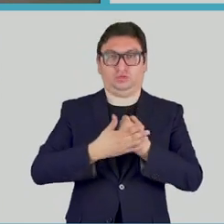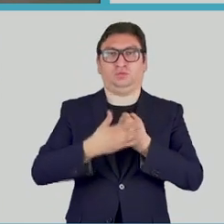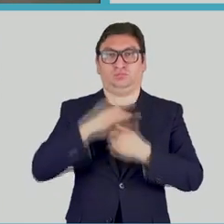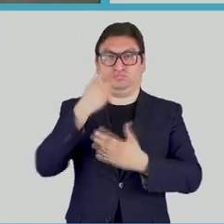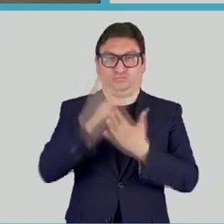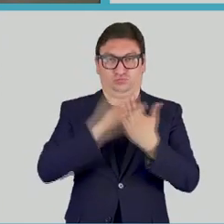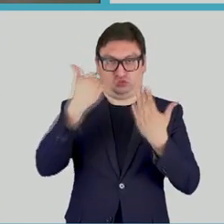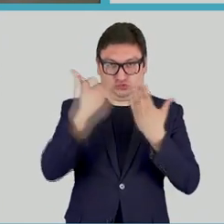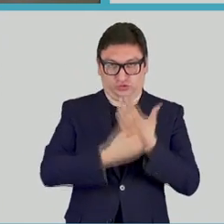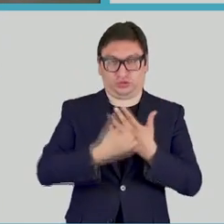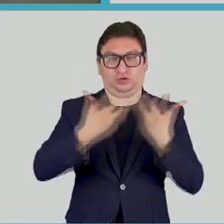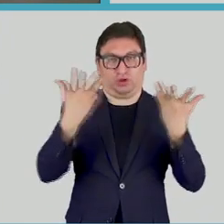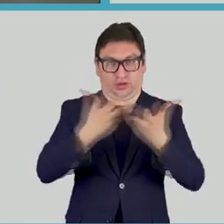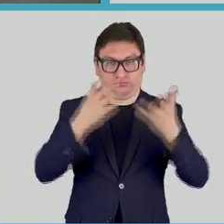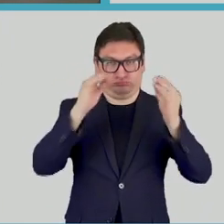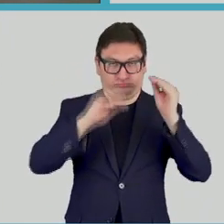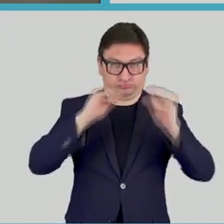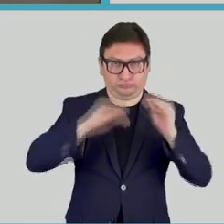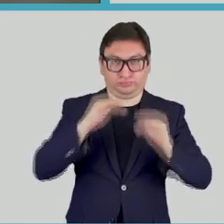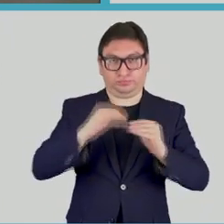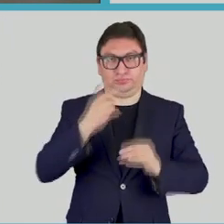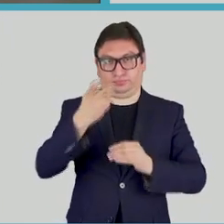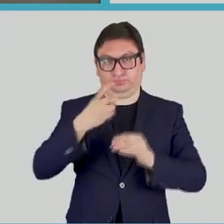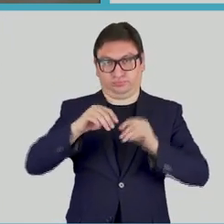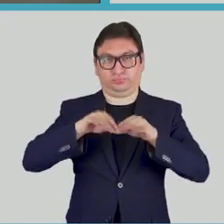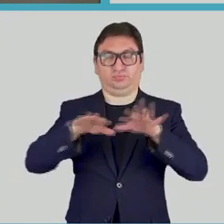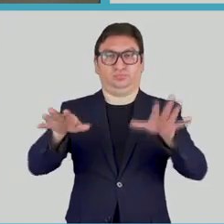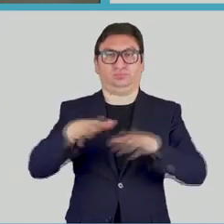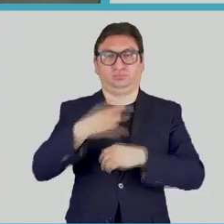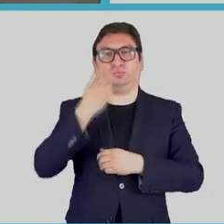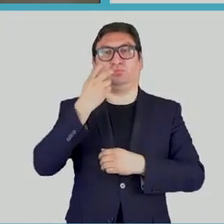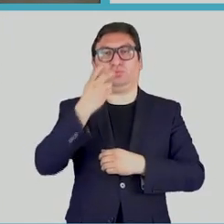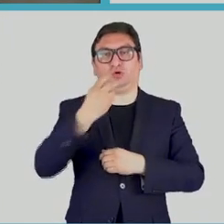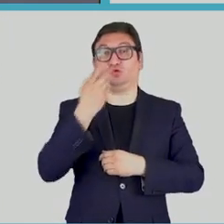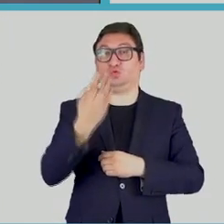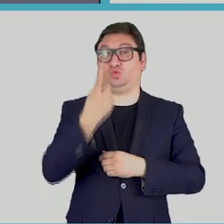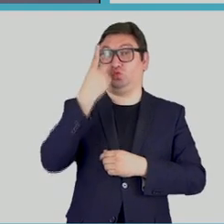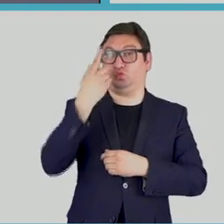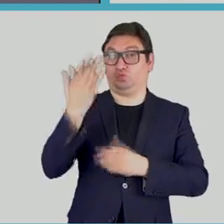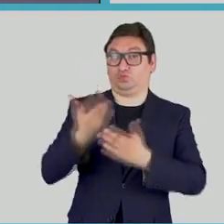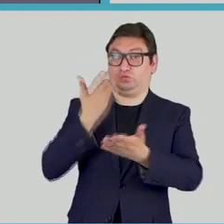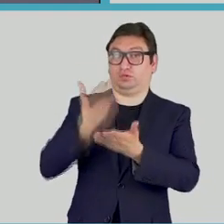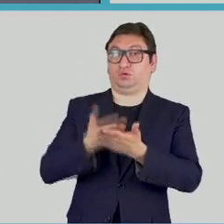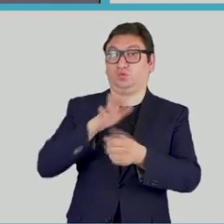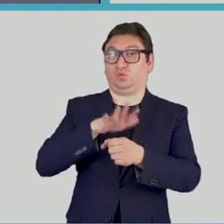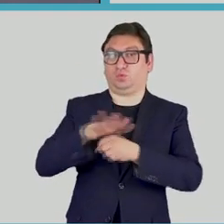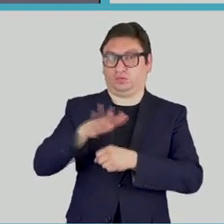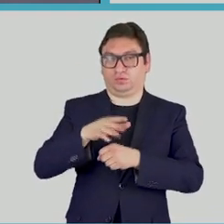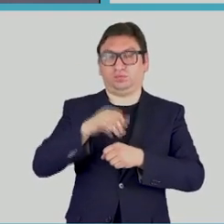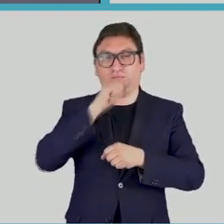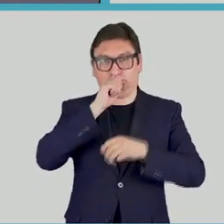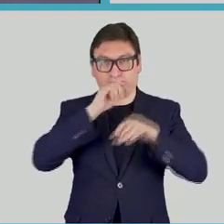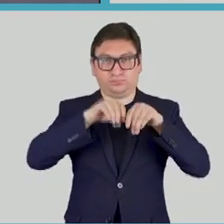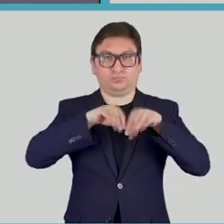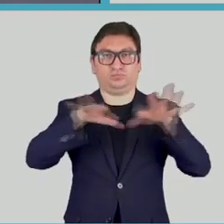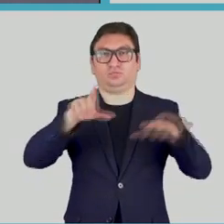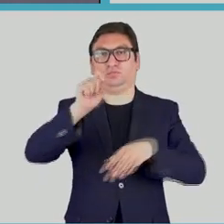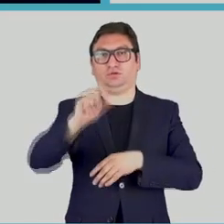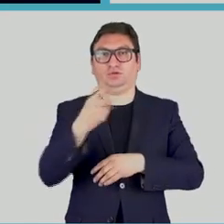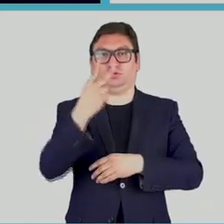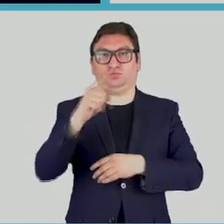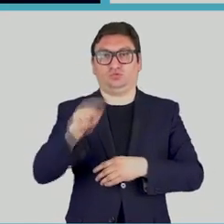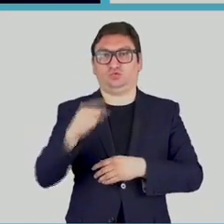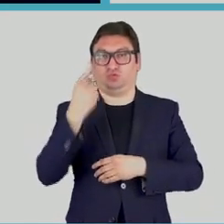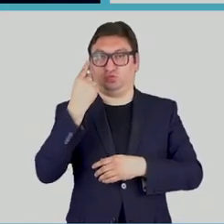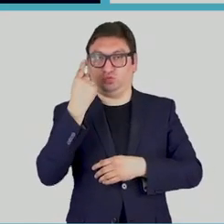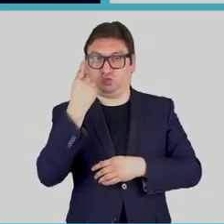Hay un proyecto que se estará desarrollando en esta señal Así mismo una de las peticiones que no llegó es de que se publique la programación